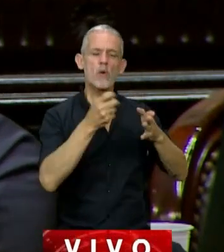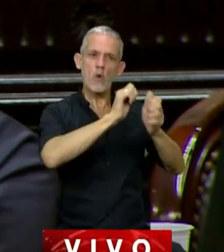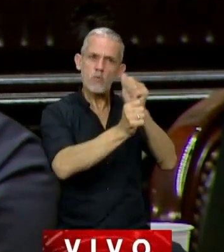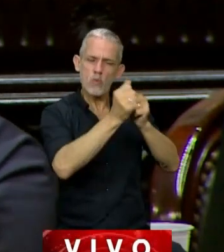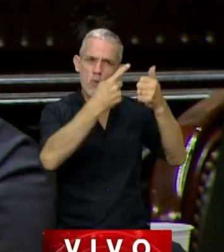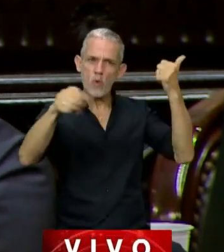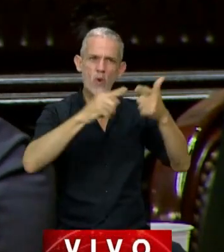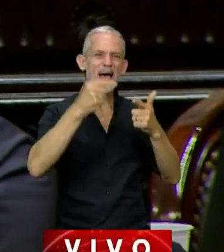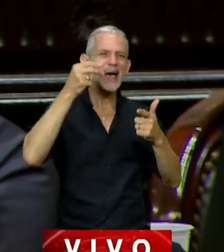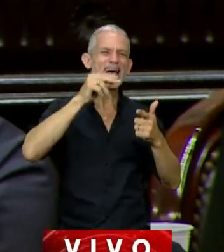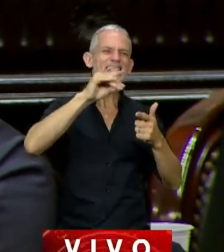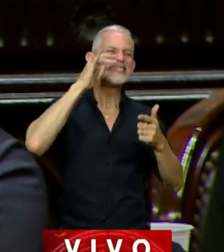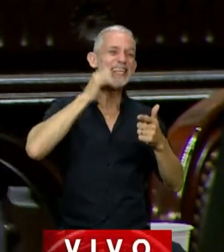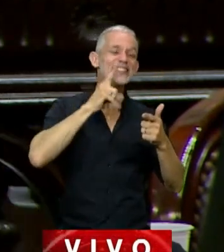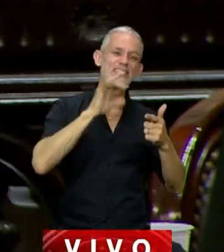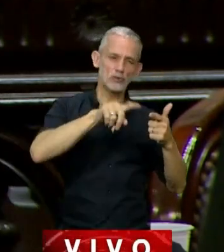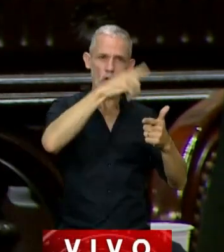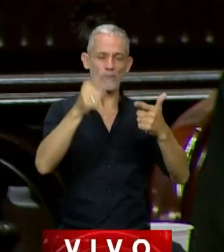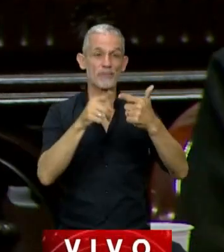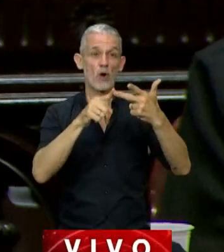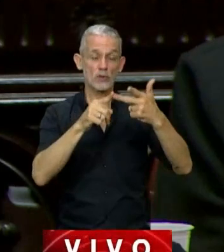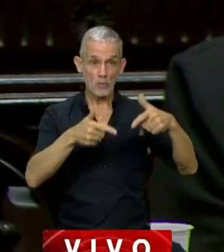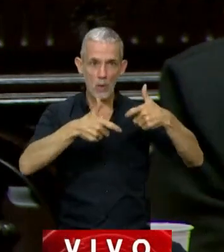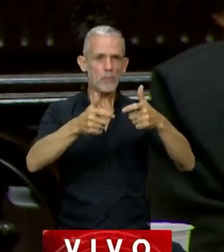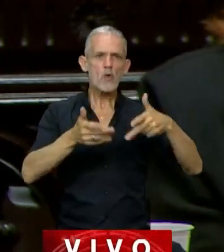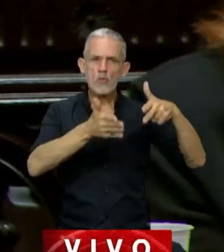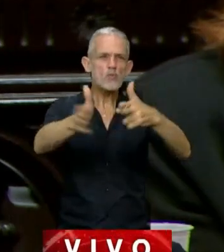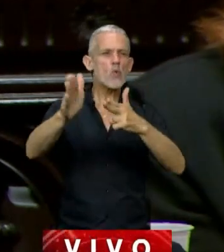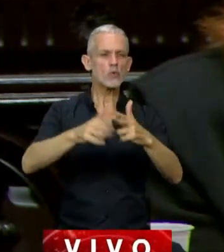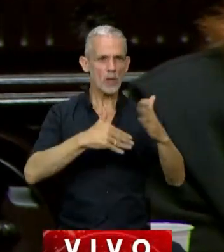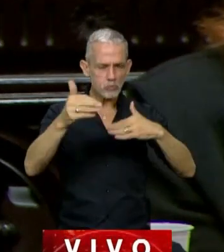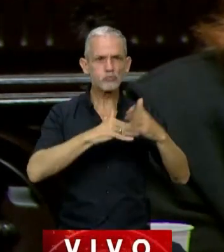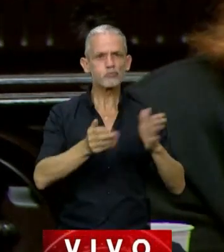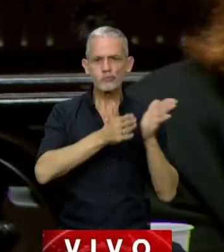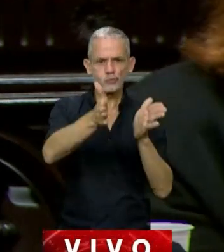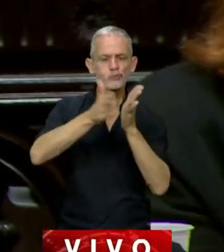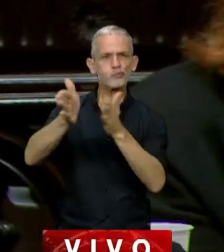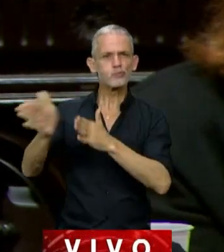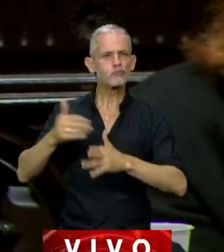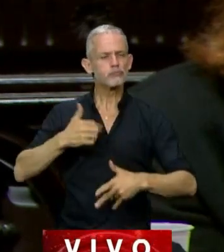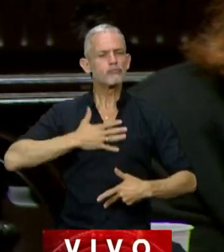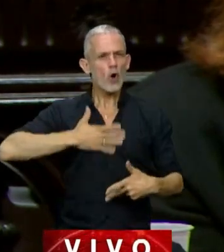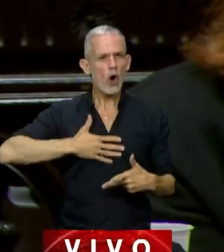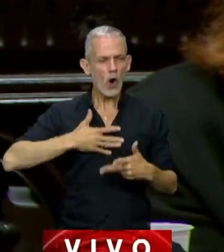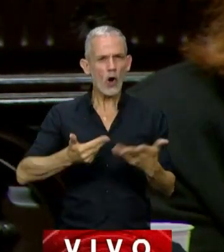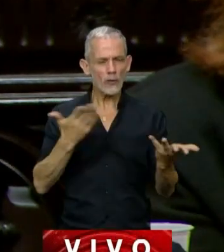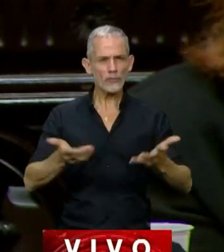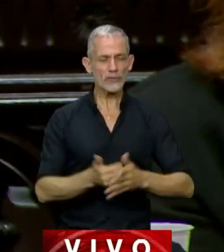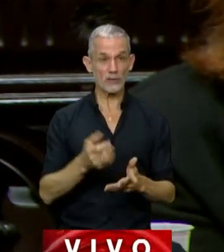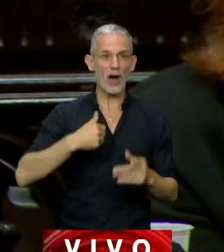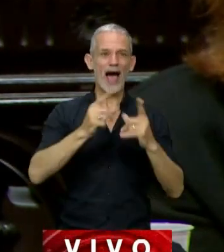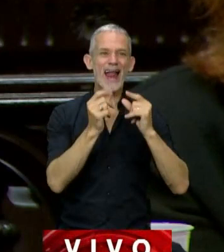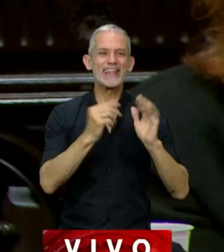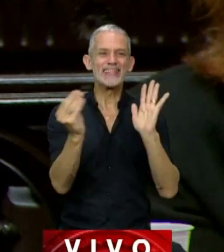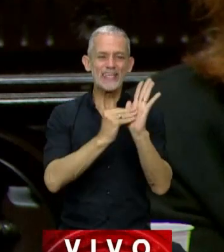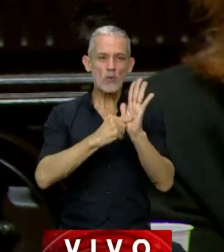a Chilecito, la obra, obras viales que son de vital importancia. Yo celebro el artículo,